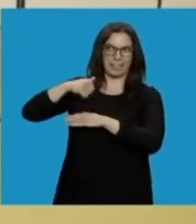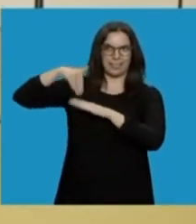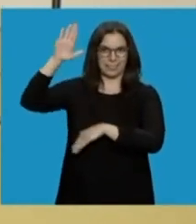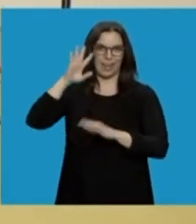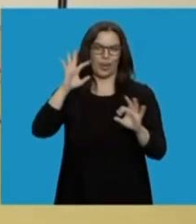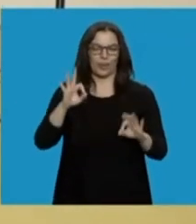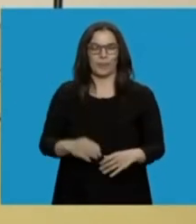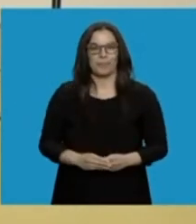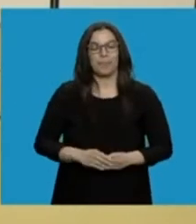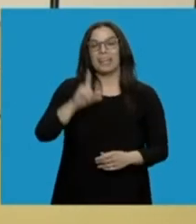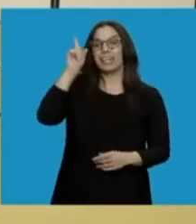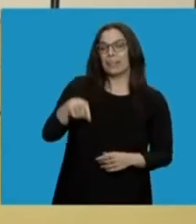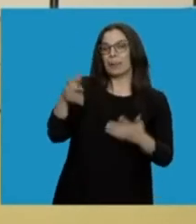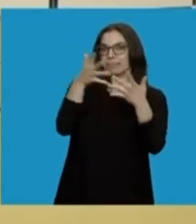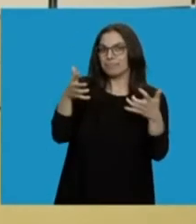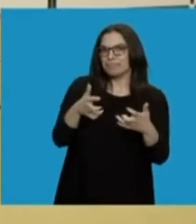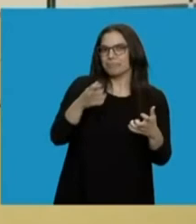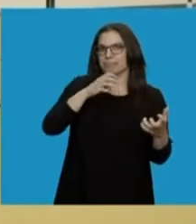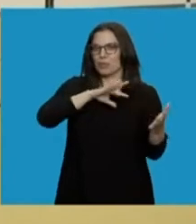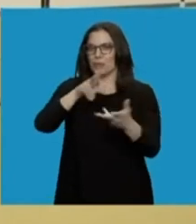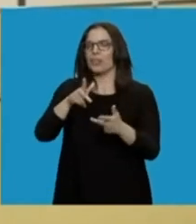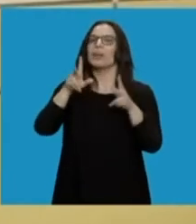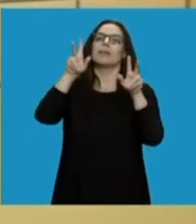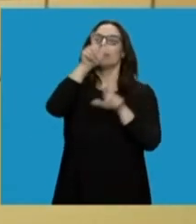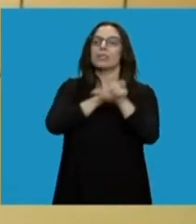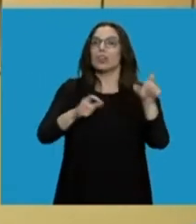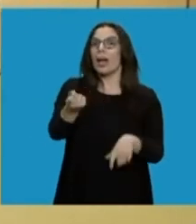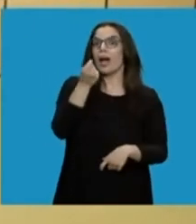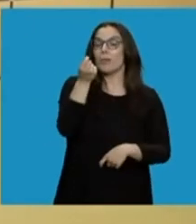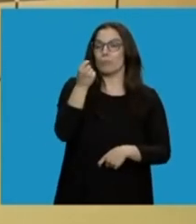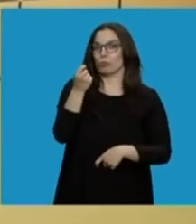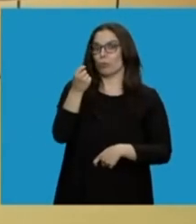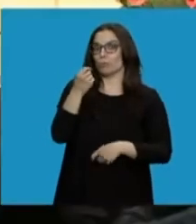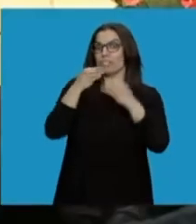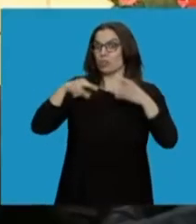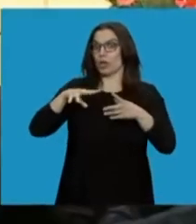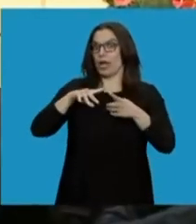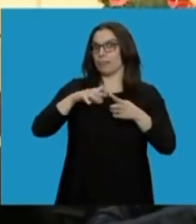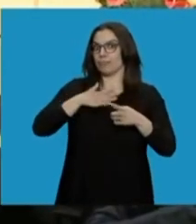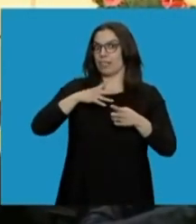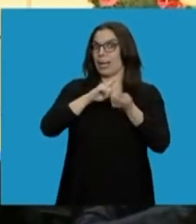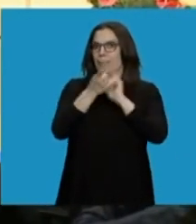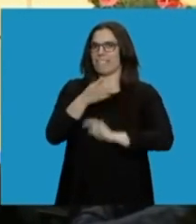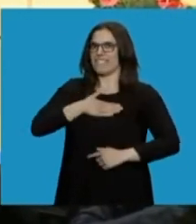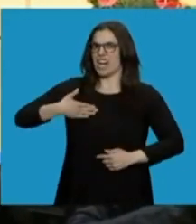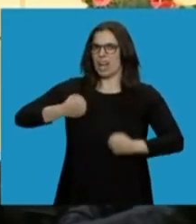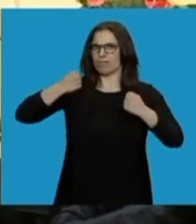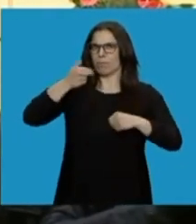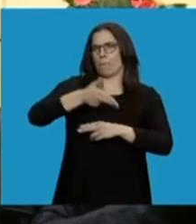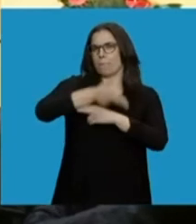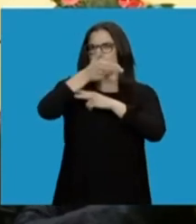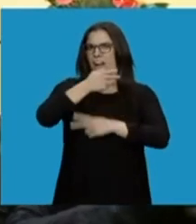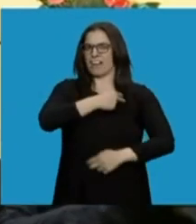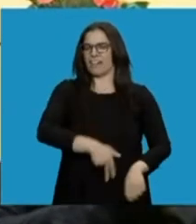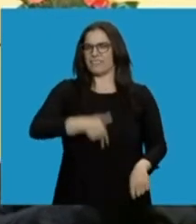un reportaje también sobre gente que estuvo a punto de cambiar la historia, que se le pasó por la cabeza, matar a Franco durante la inauguración de